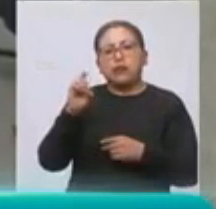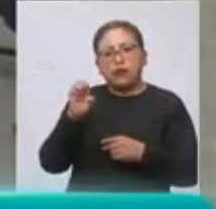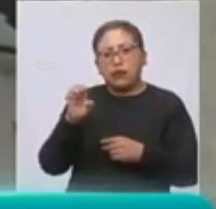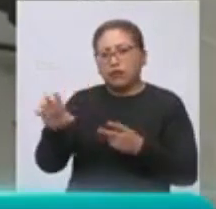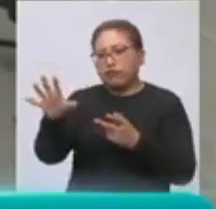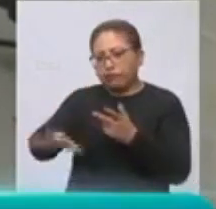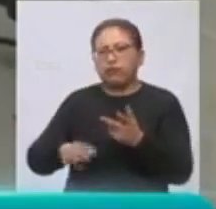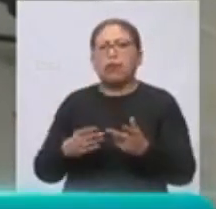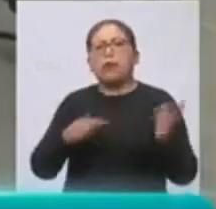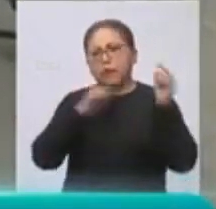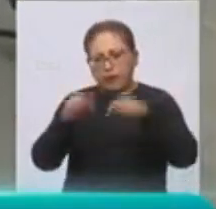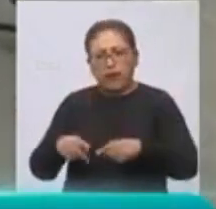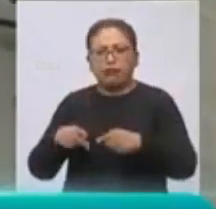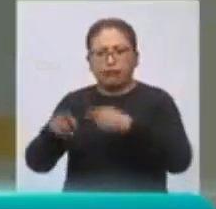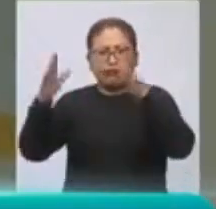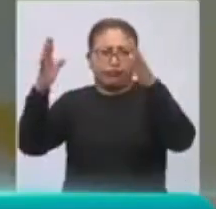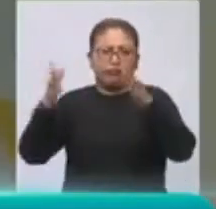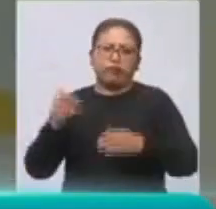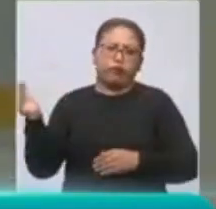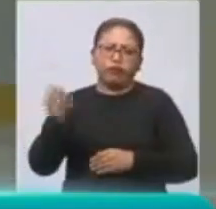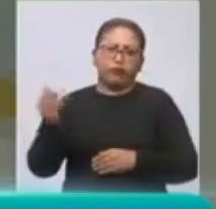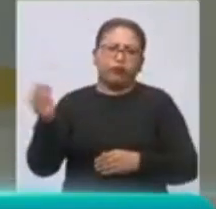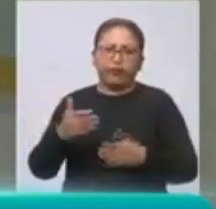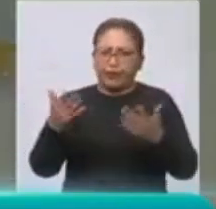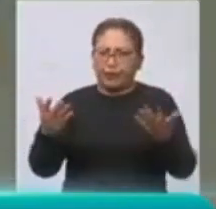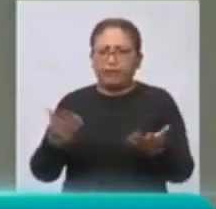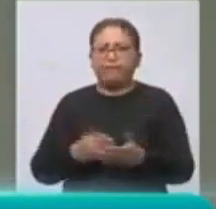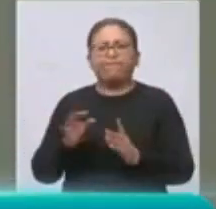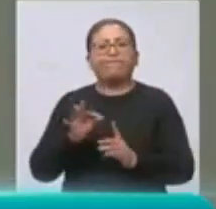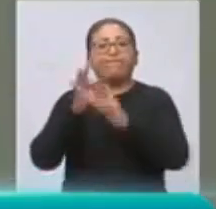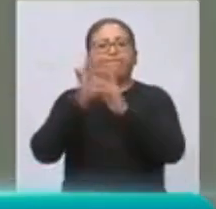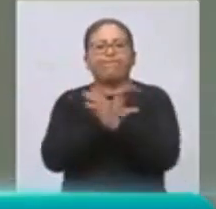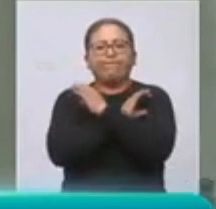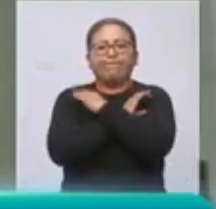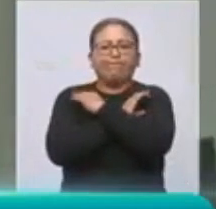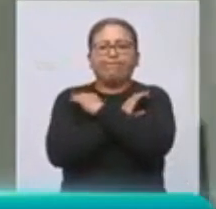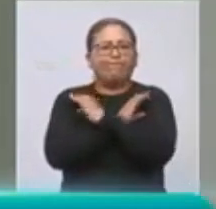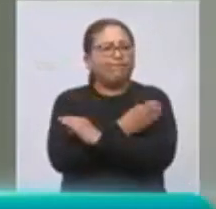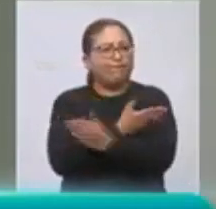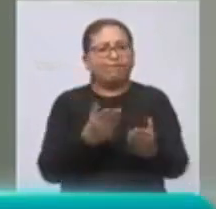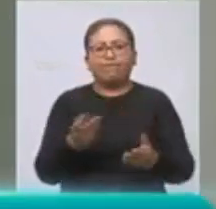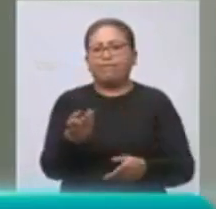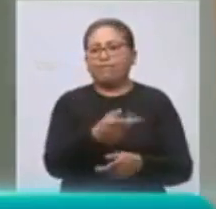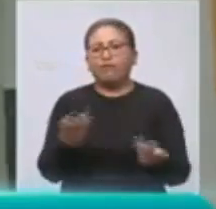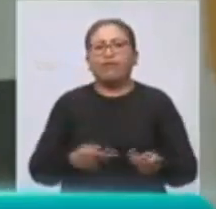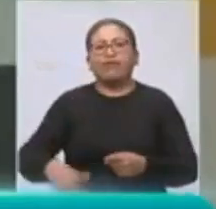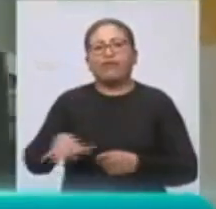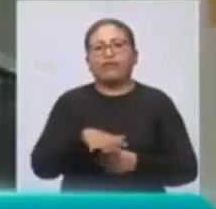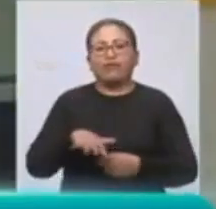más. Vamos a venir más seguido y en especial por este cariño en la provincia Arce que